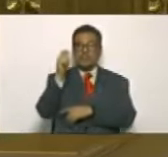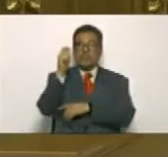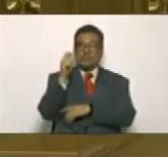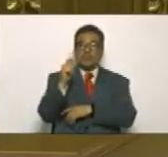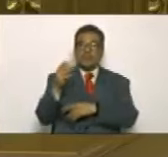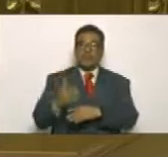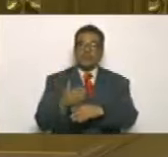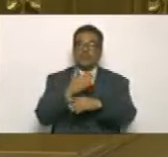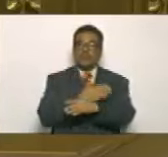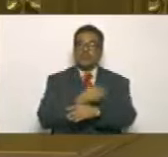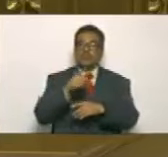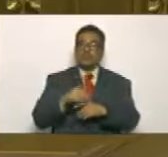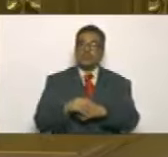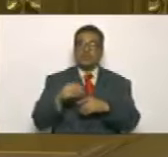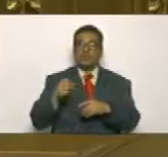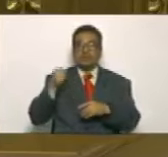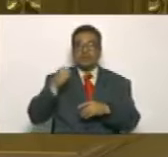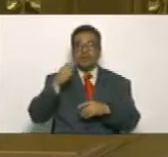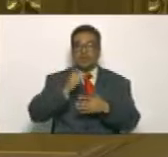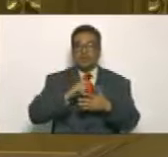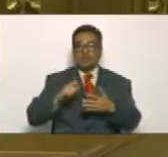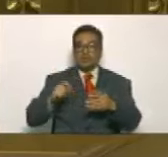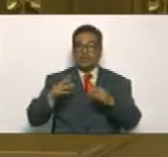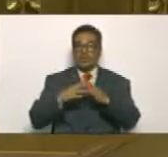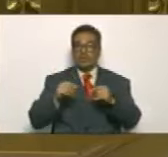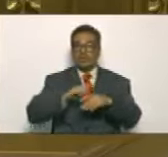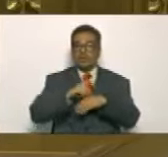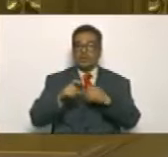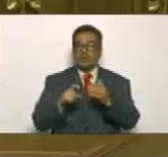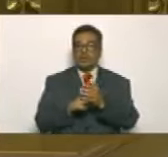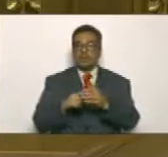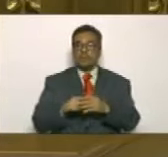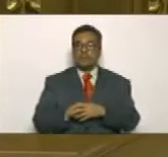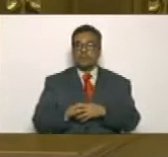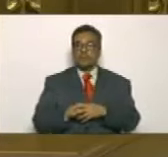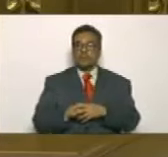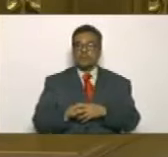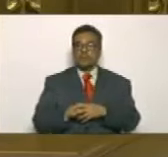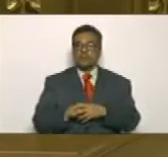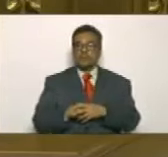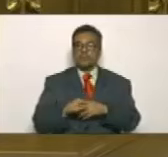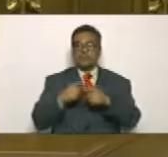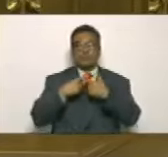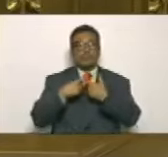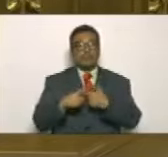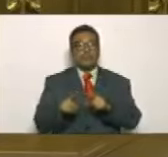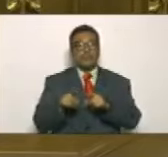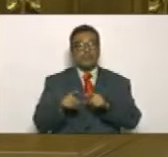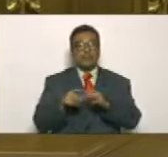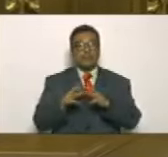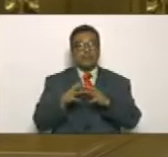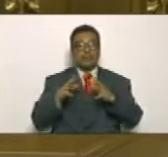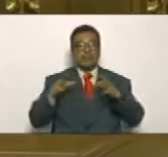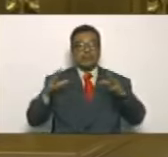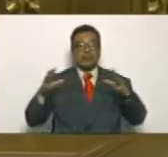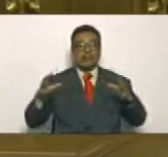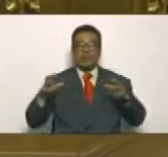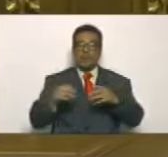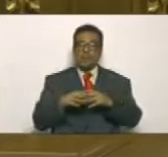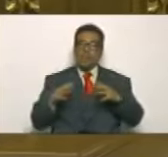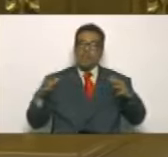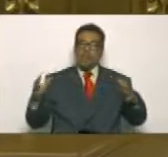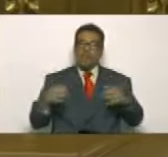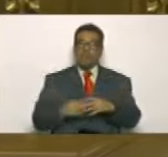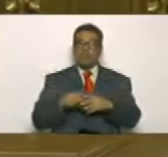que me antecedió, lo cual suscribo en su totalidad. pero hay una magnanimidad